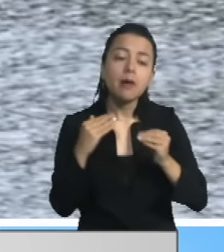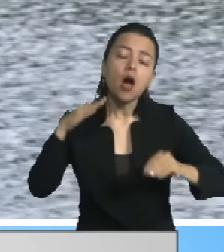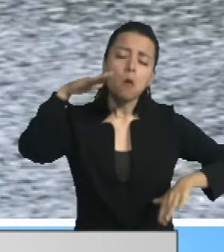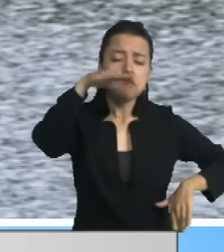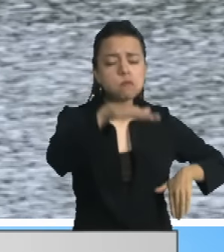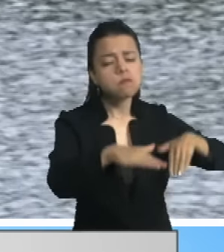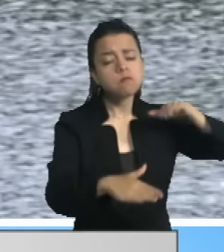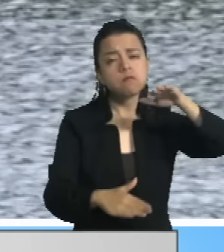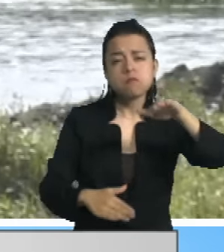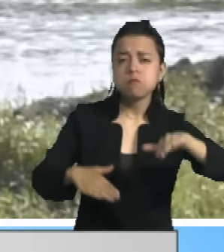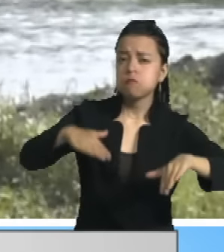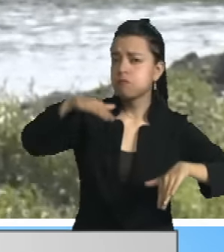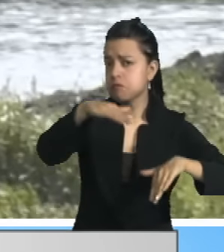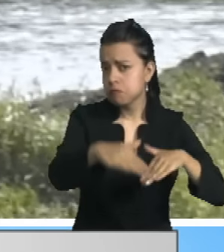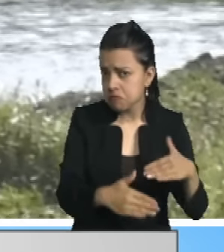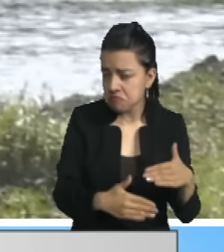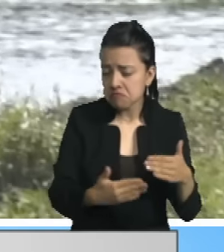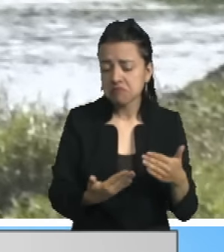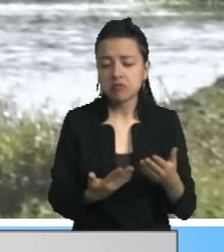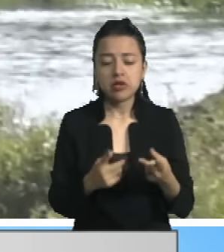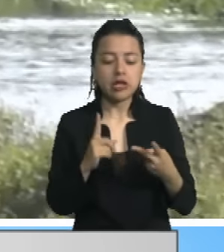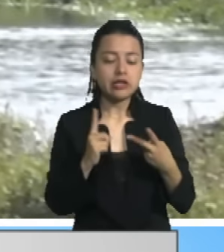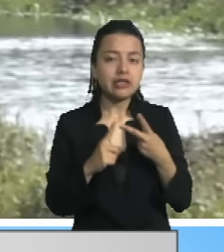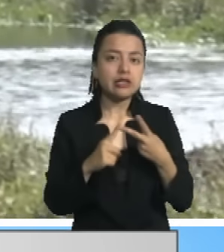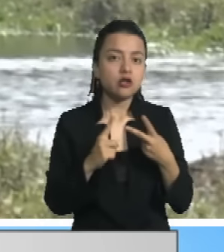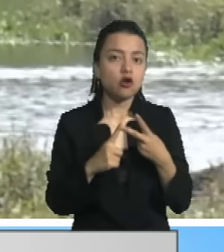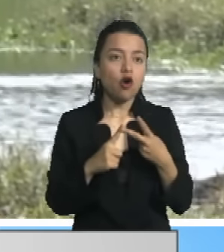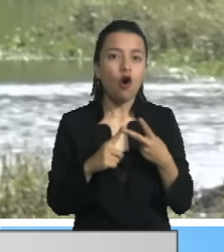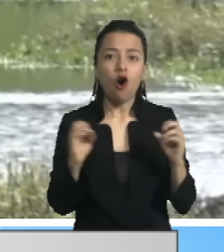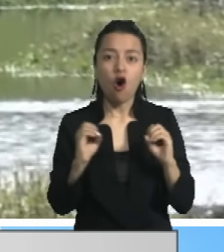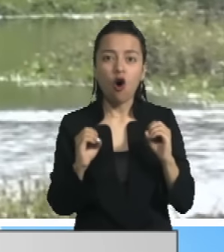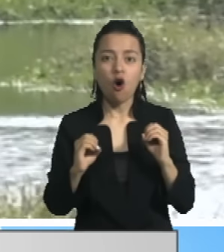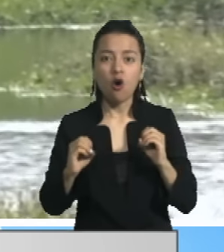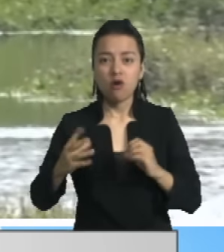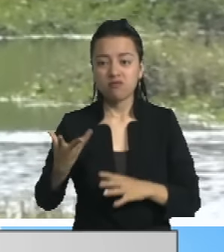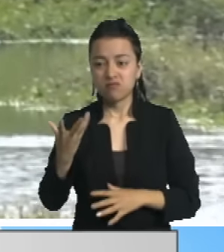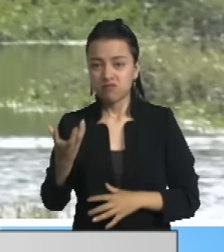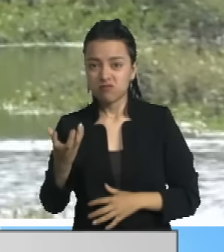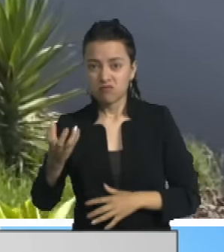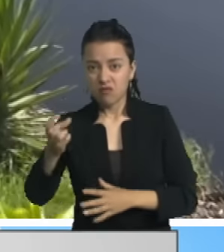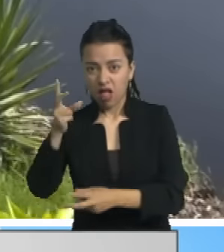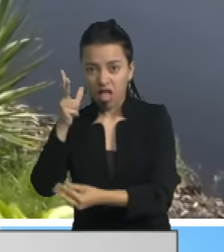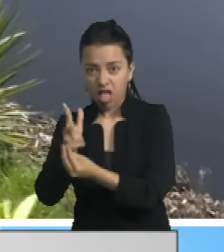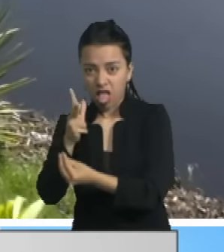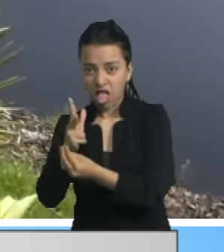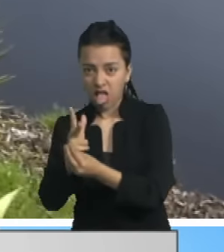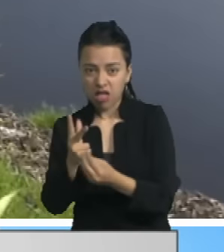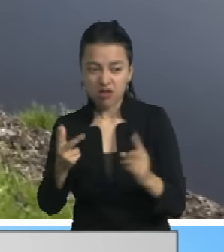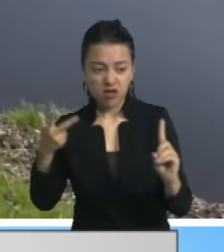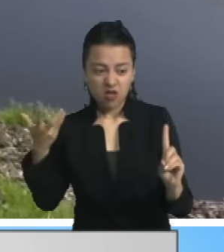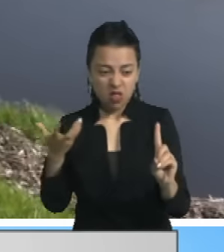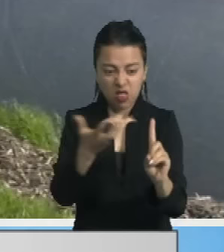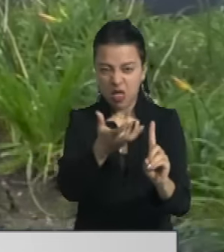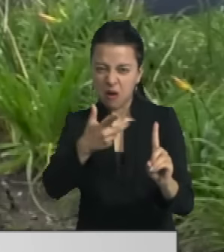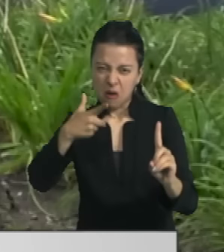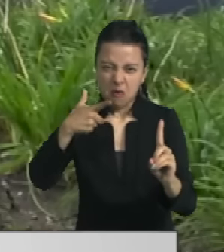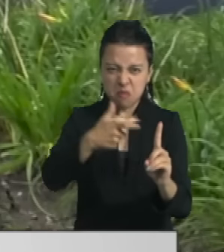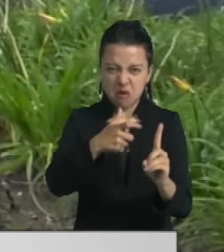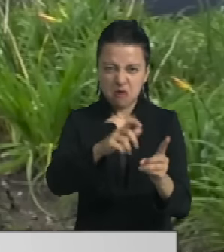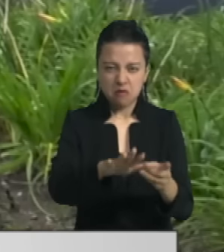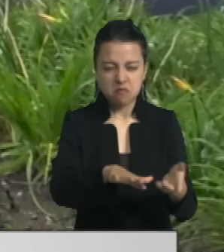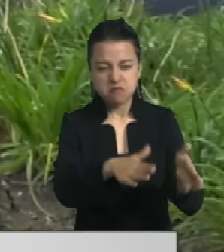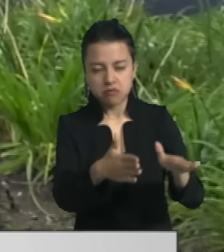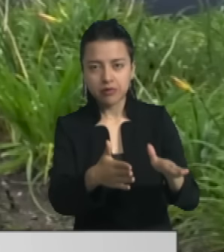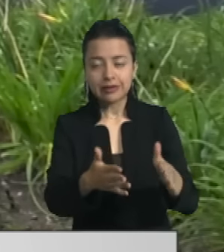en este humedal también investigan si se trata de pronto de algún asesinato de algunas bandas criminales que operan en esta región de la capital